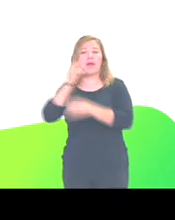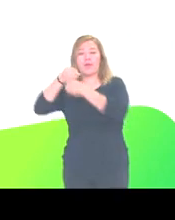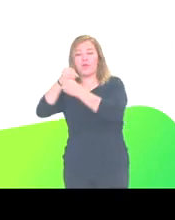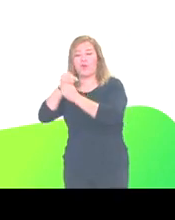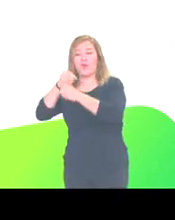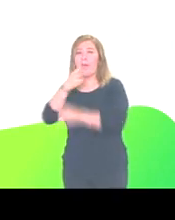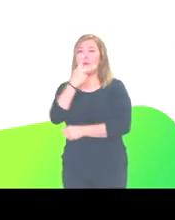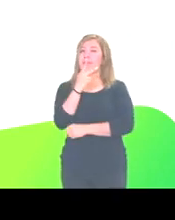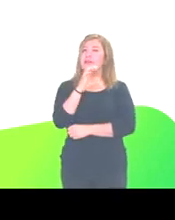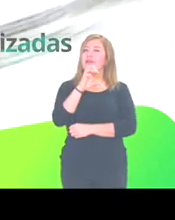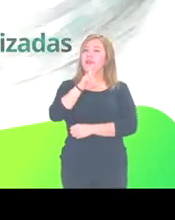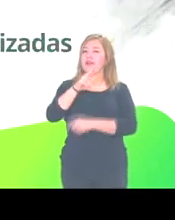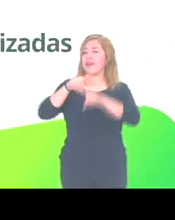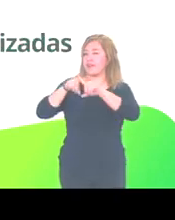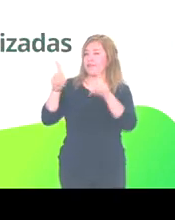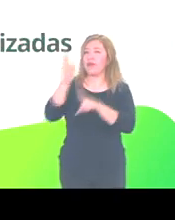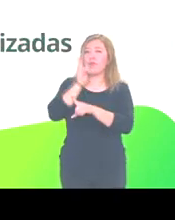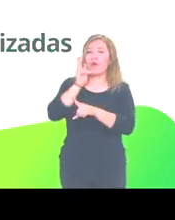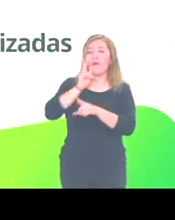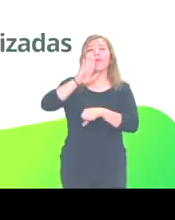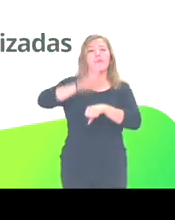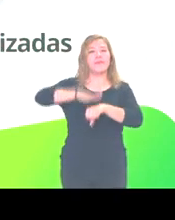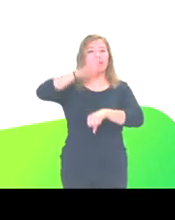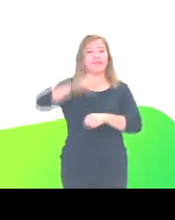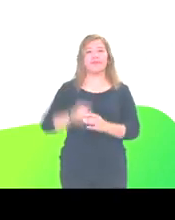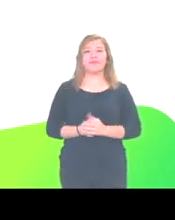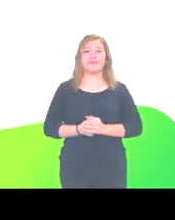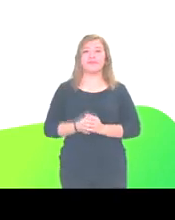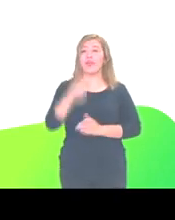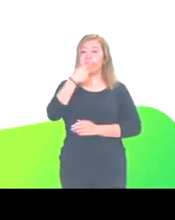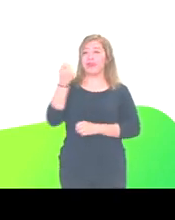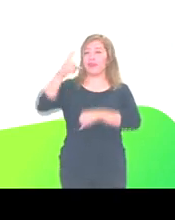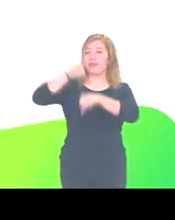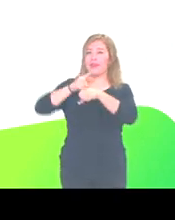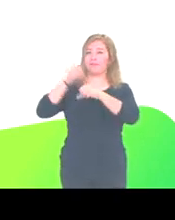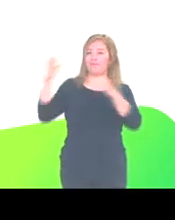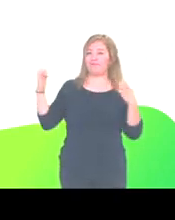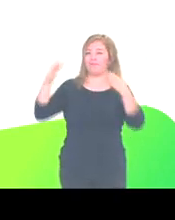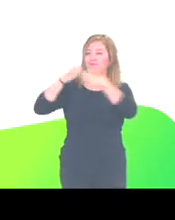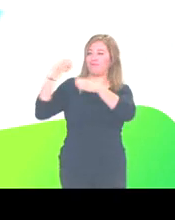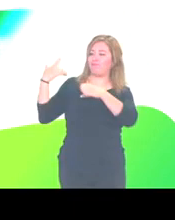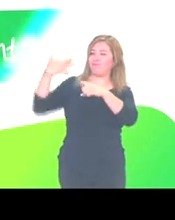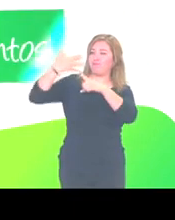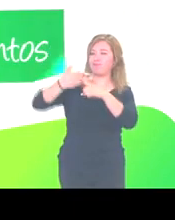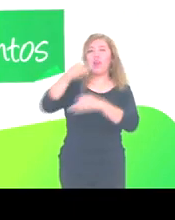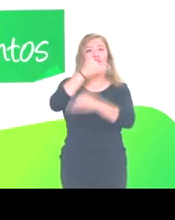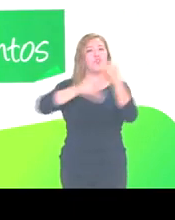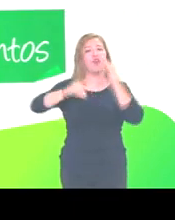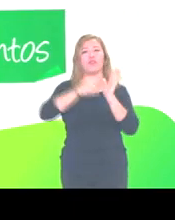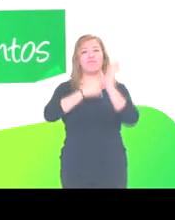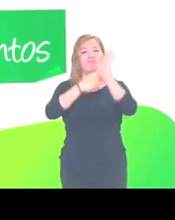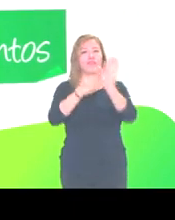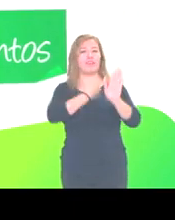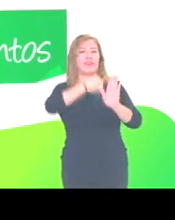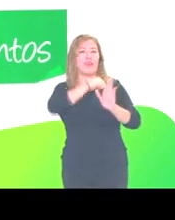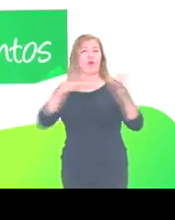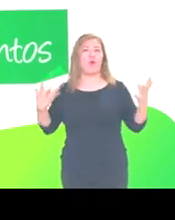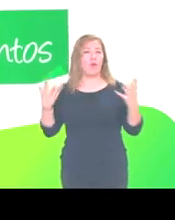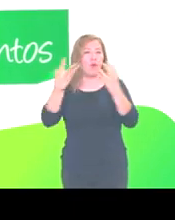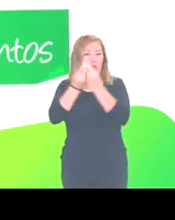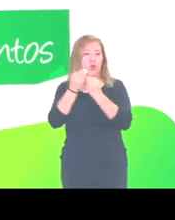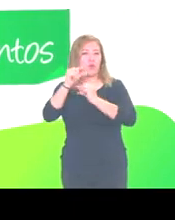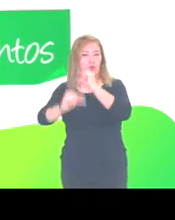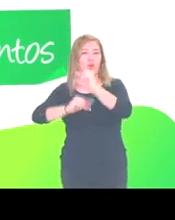aplicamos pruebas PCR moleculares y reactivas. A 100 días de la pandemia, los resultados en salud los